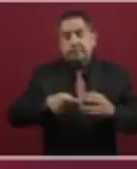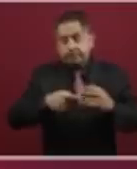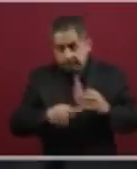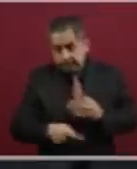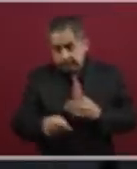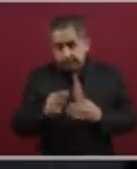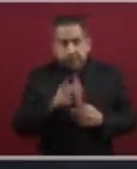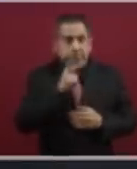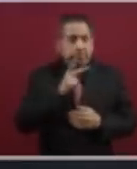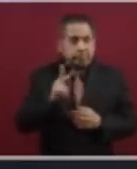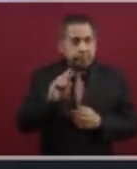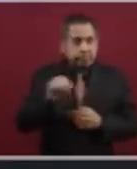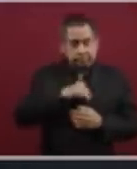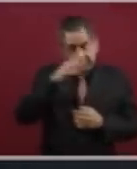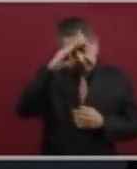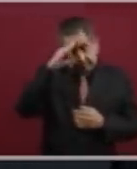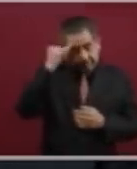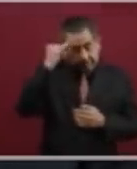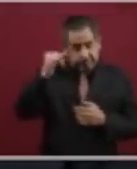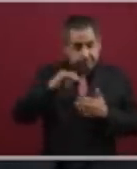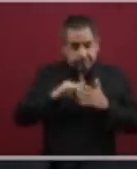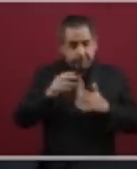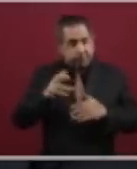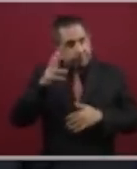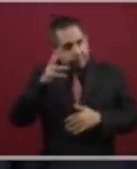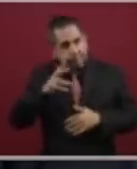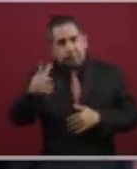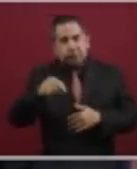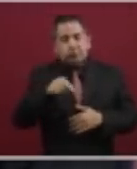y esa es nuestra estrategia futura,